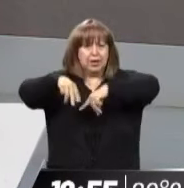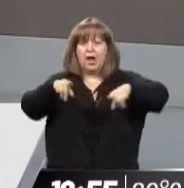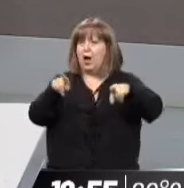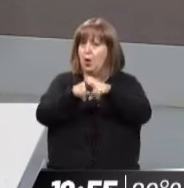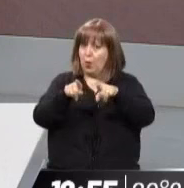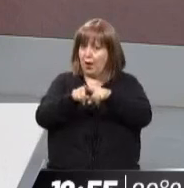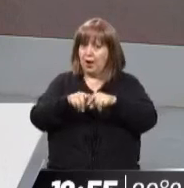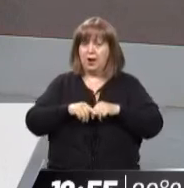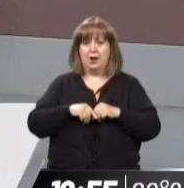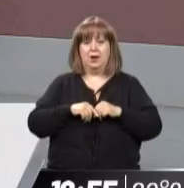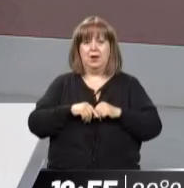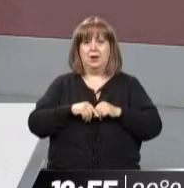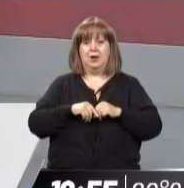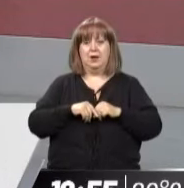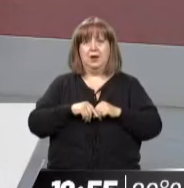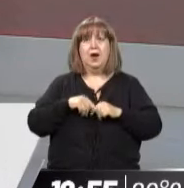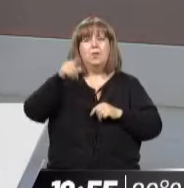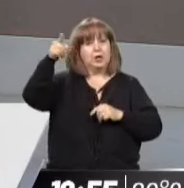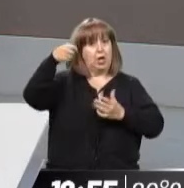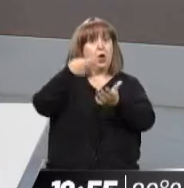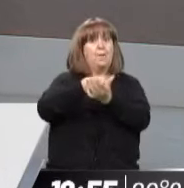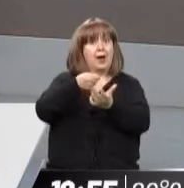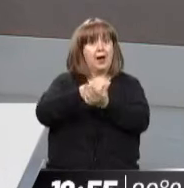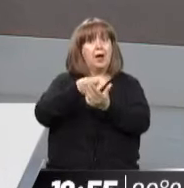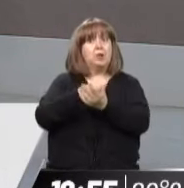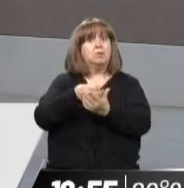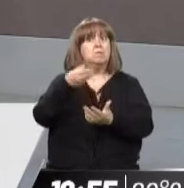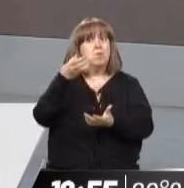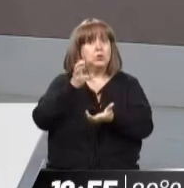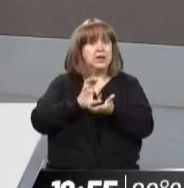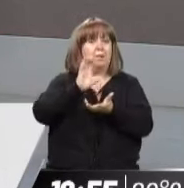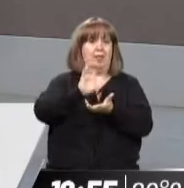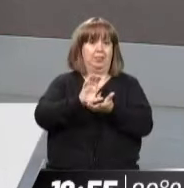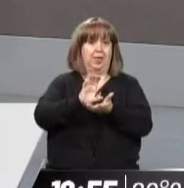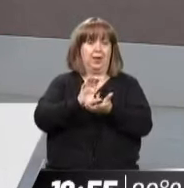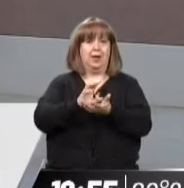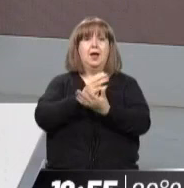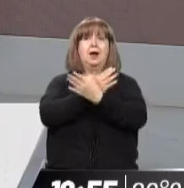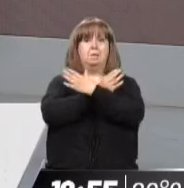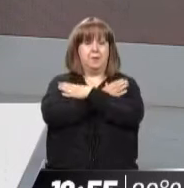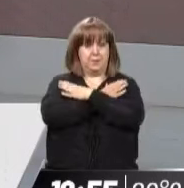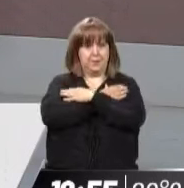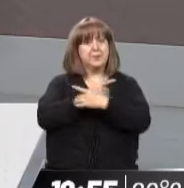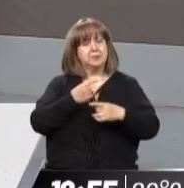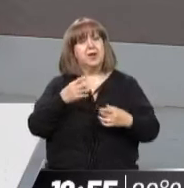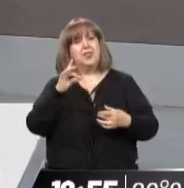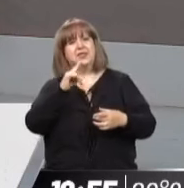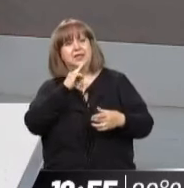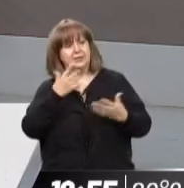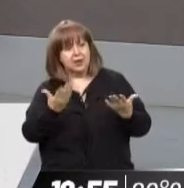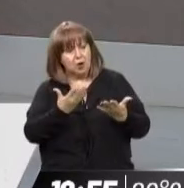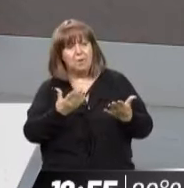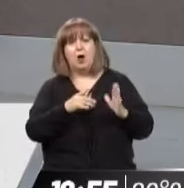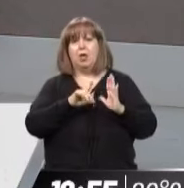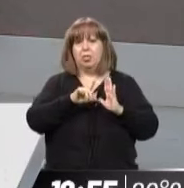fortuna el Atlético Madrid por el Cholo, por Rodrigo De Paul. Y no ha rendido como el Cholo Simeone lo espera.